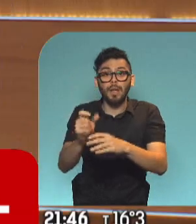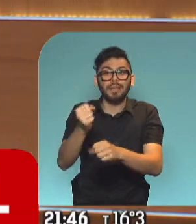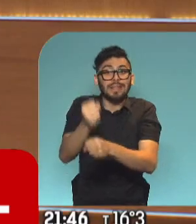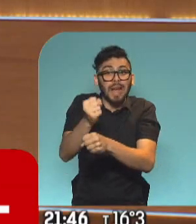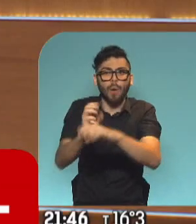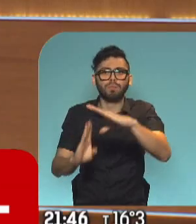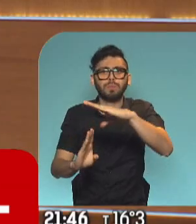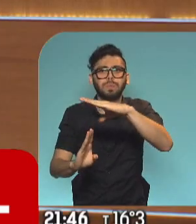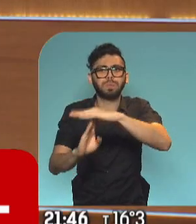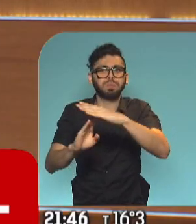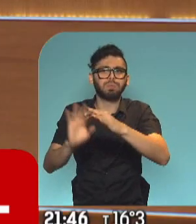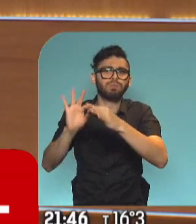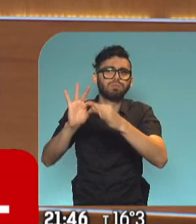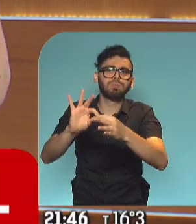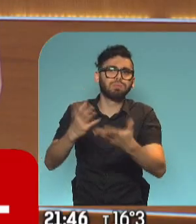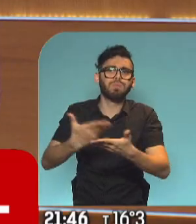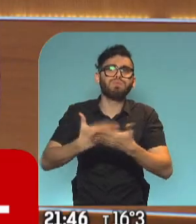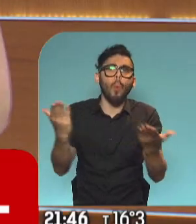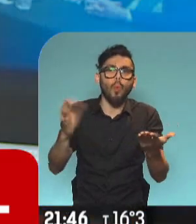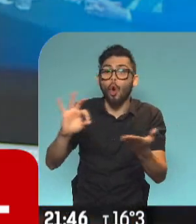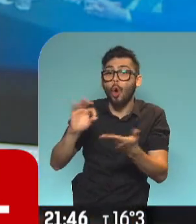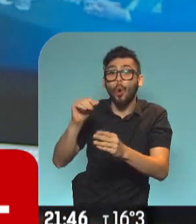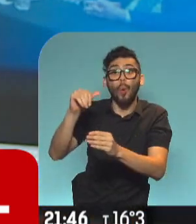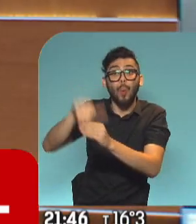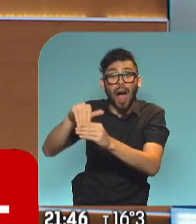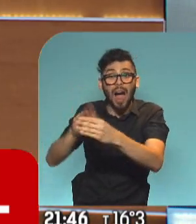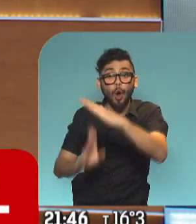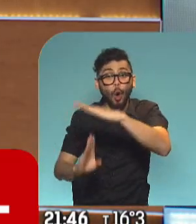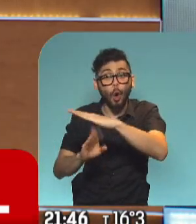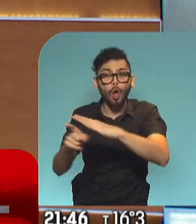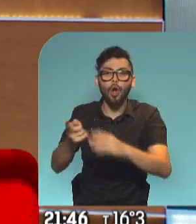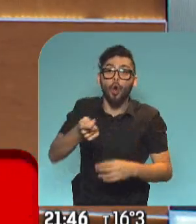pública. Exactamente. O con, en este caso, el banco y demás. Exacto. Gracias, NASA. No. Seguimos con más información.